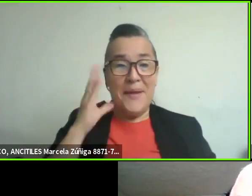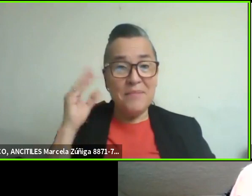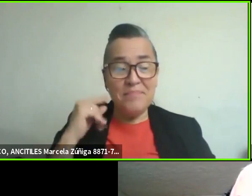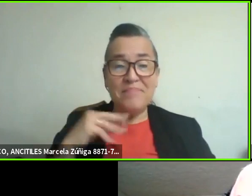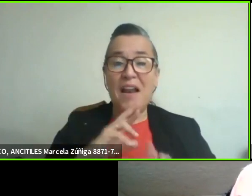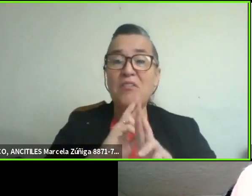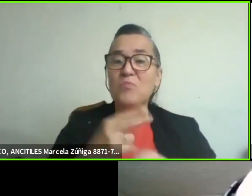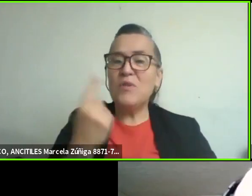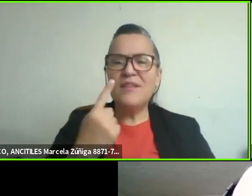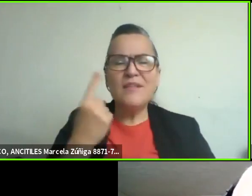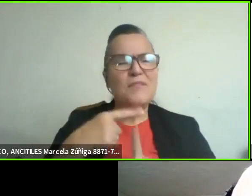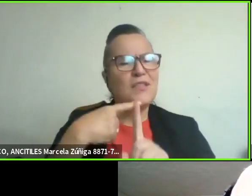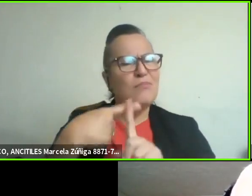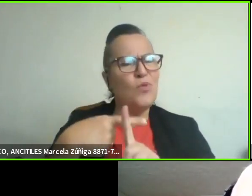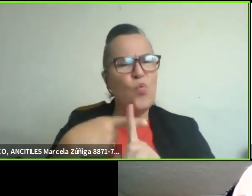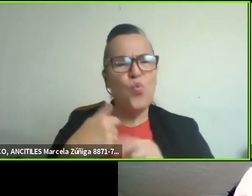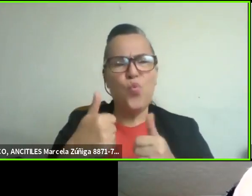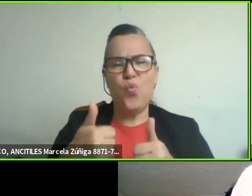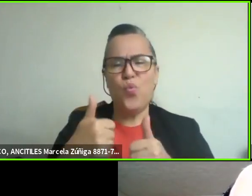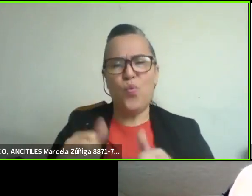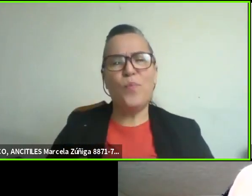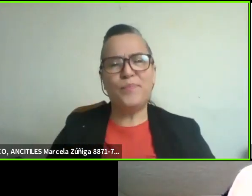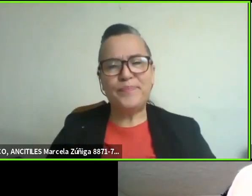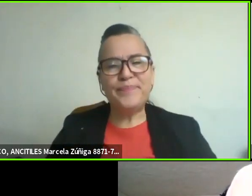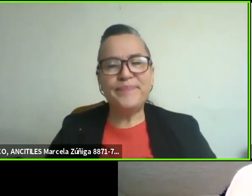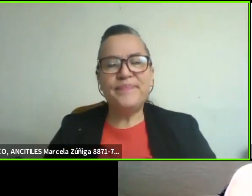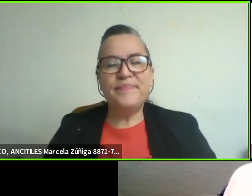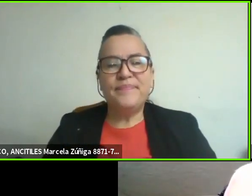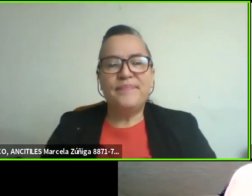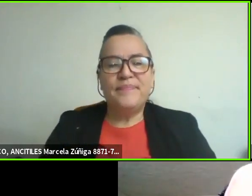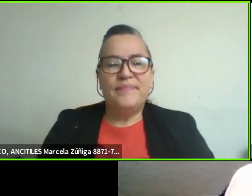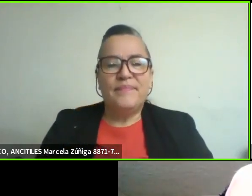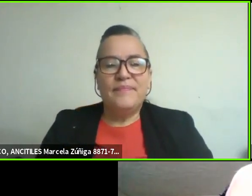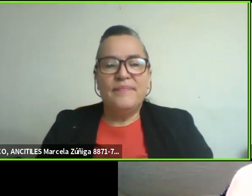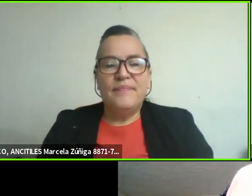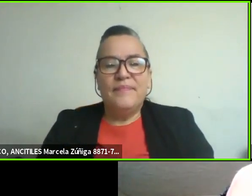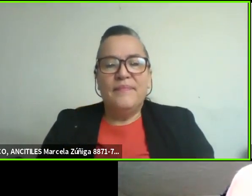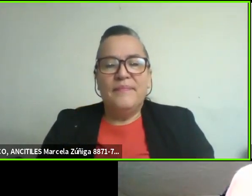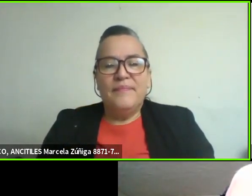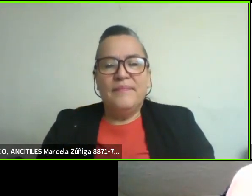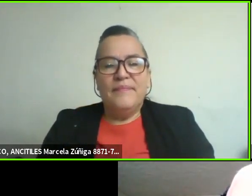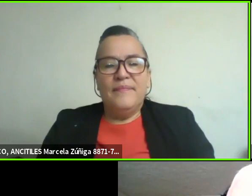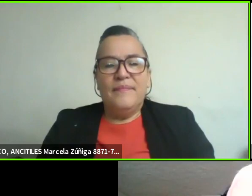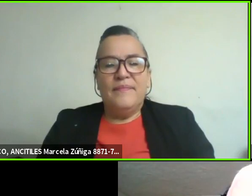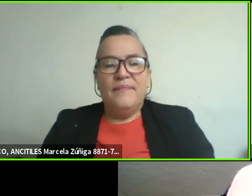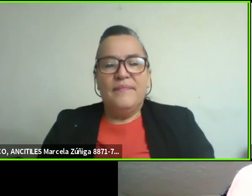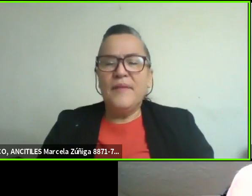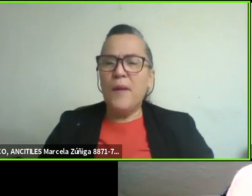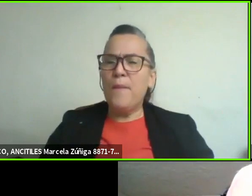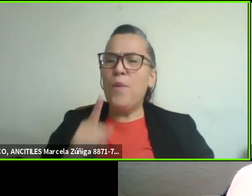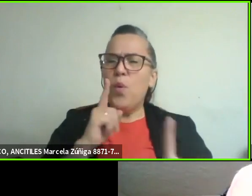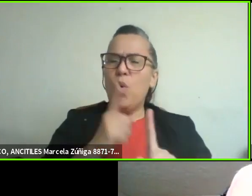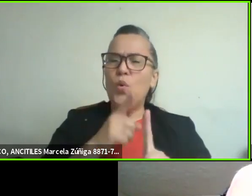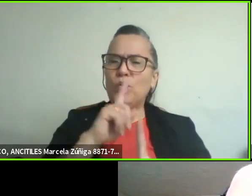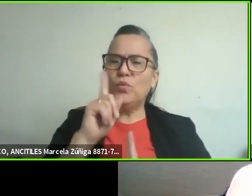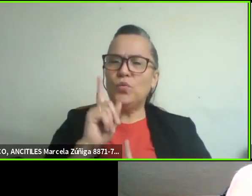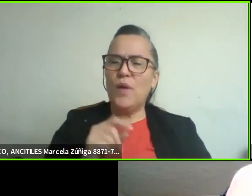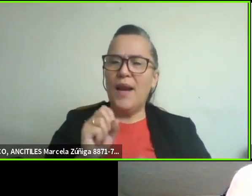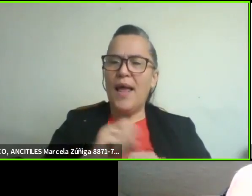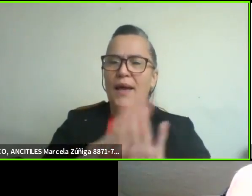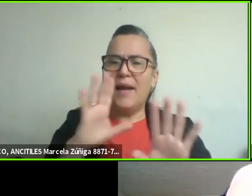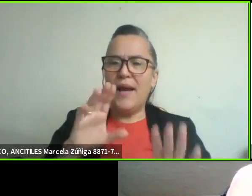respuestas son siempre o casi siempre muy positivos doctor la siguiente pregunta es muy puntual dice que si podría aclarar el término